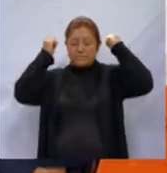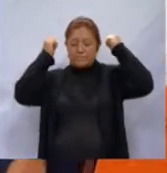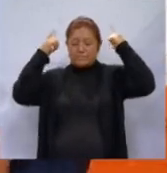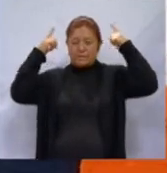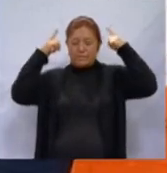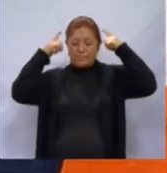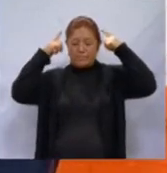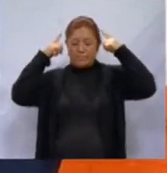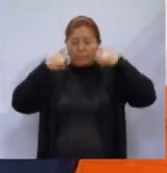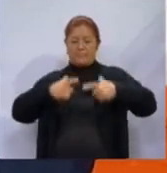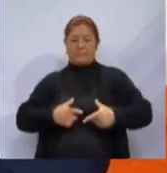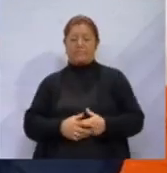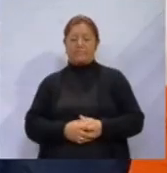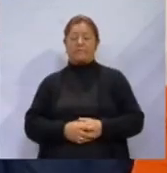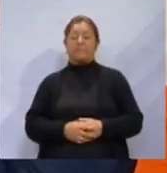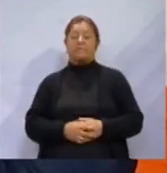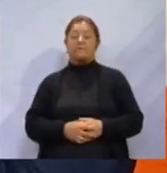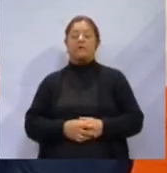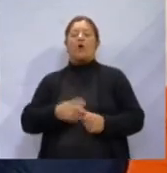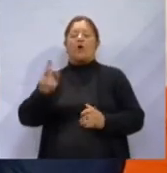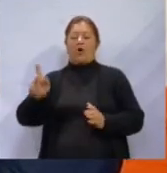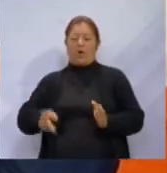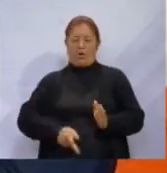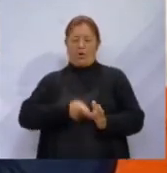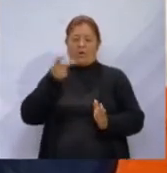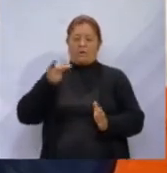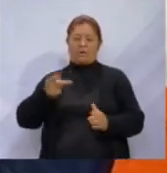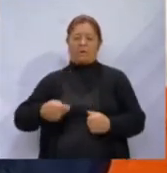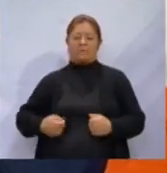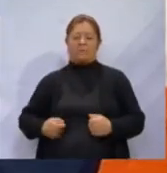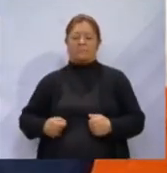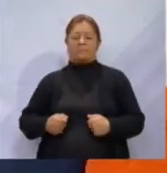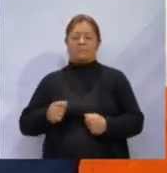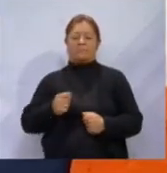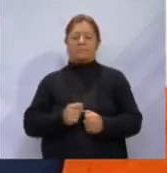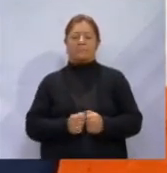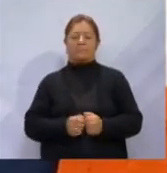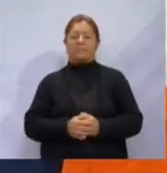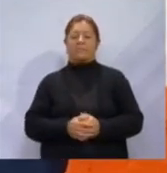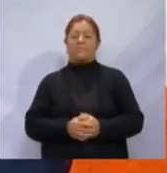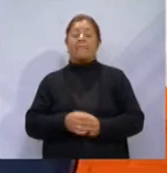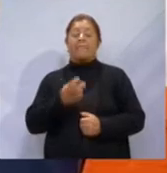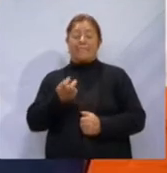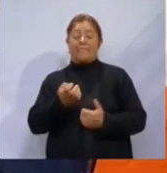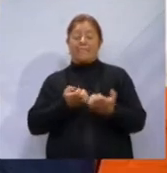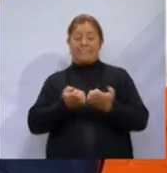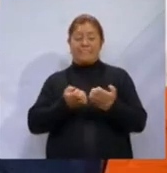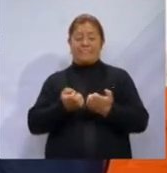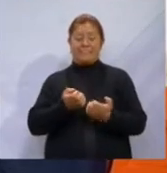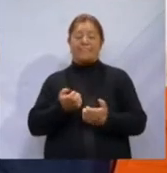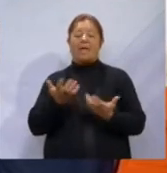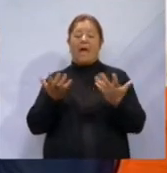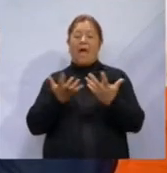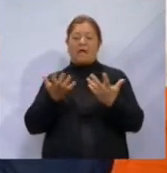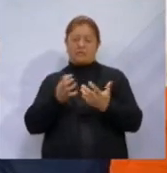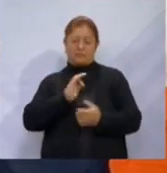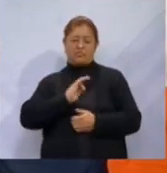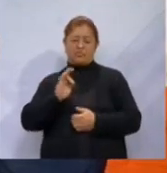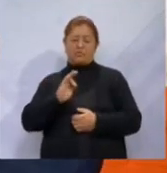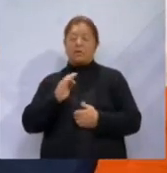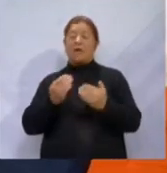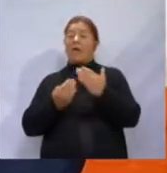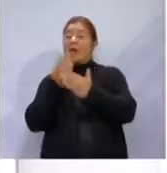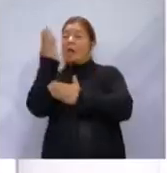Soltamos y podemos volverlo a hacer. Este ejercicio se puede hacer durante todo el